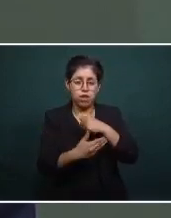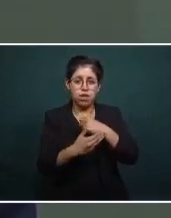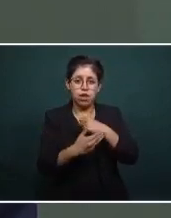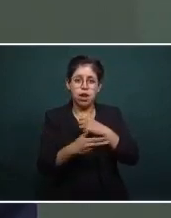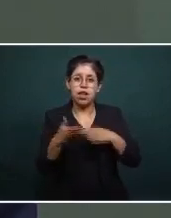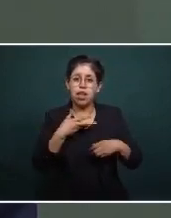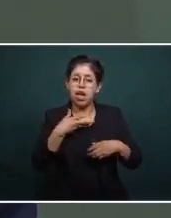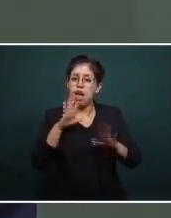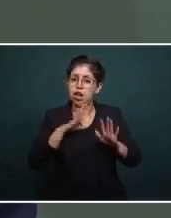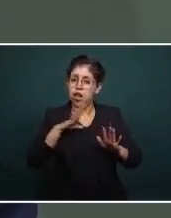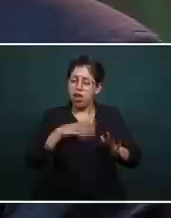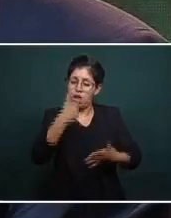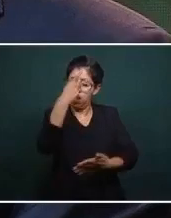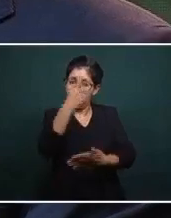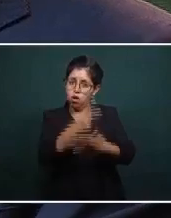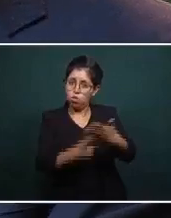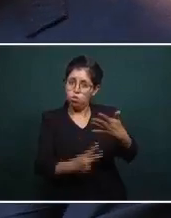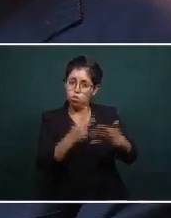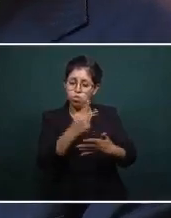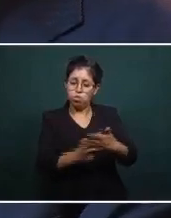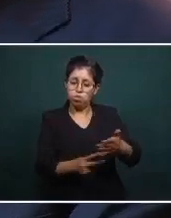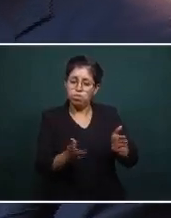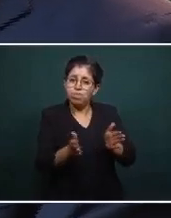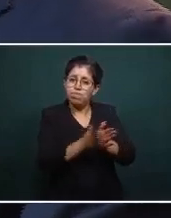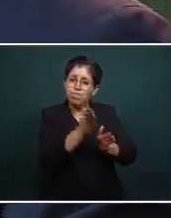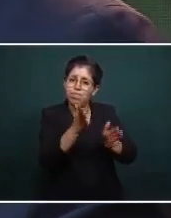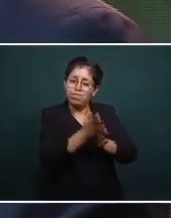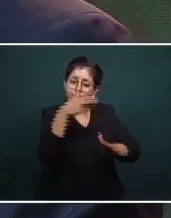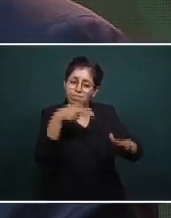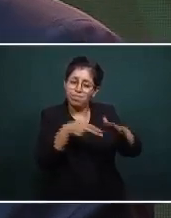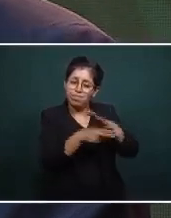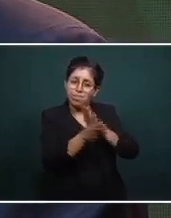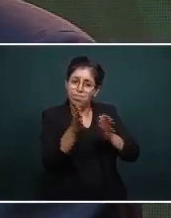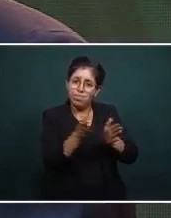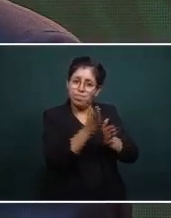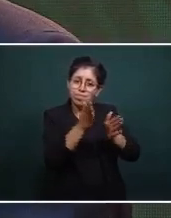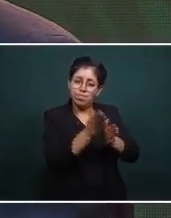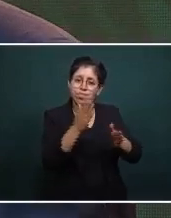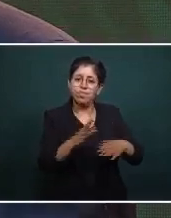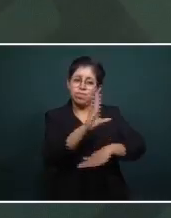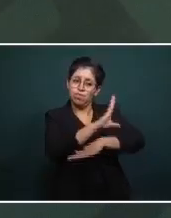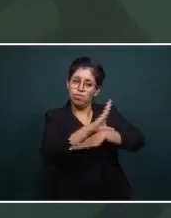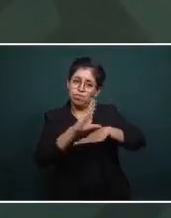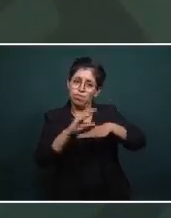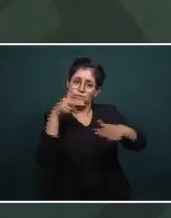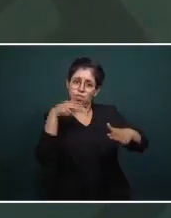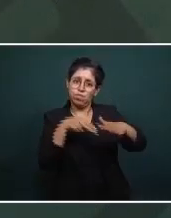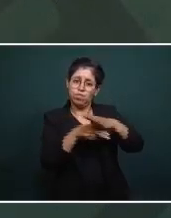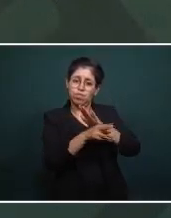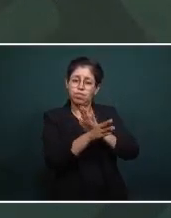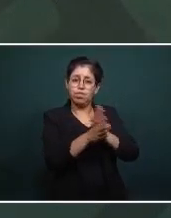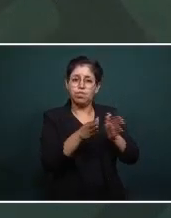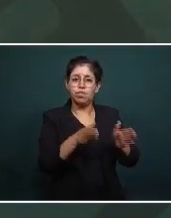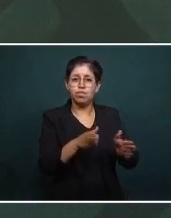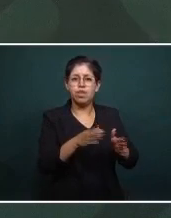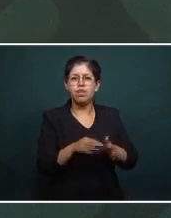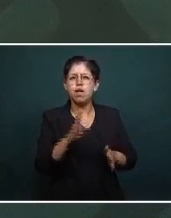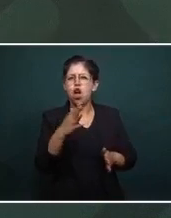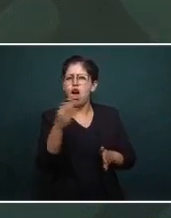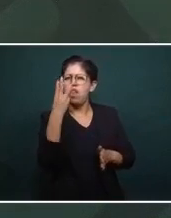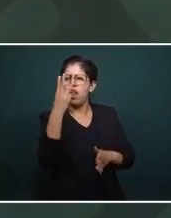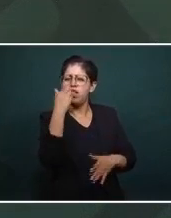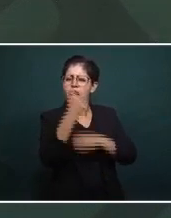tenemos un plan para terminar el tren en